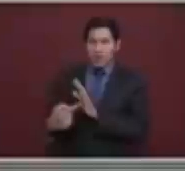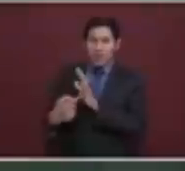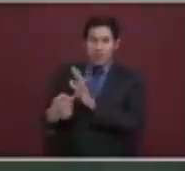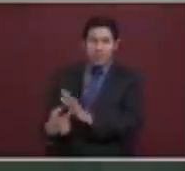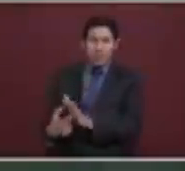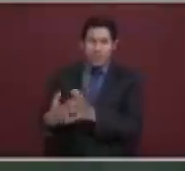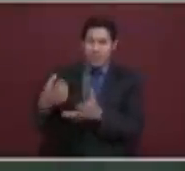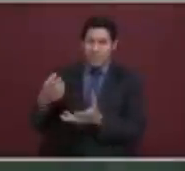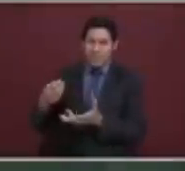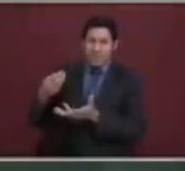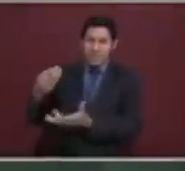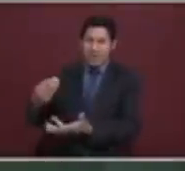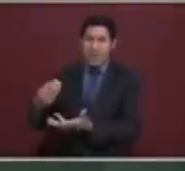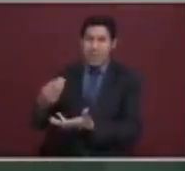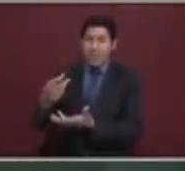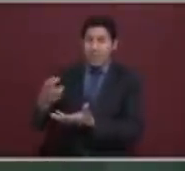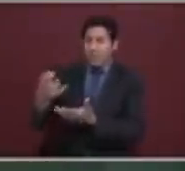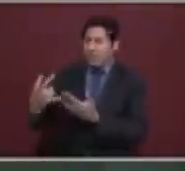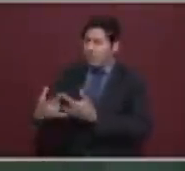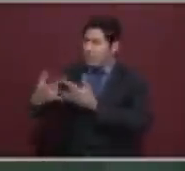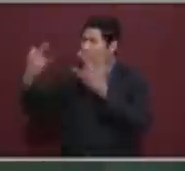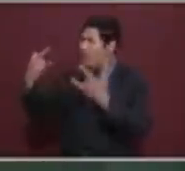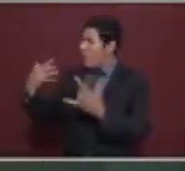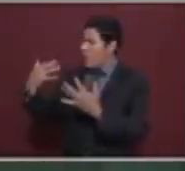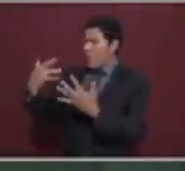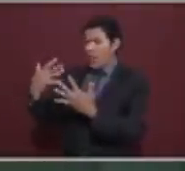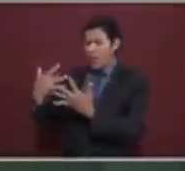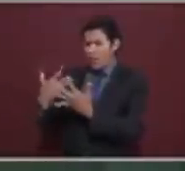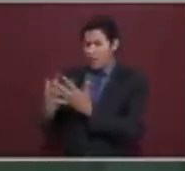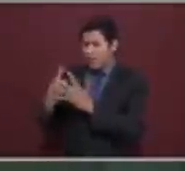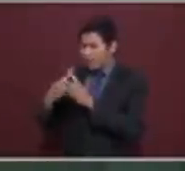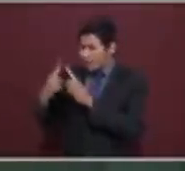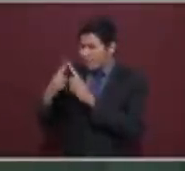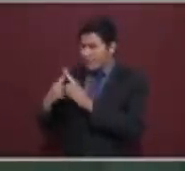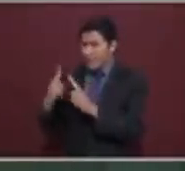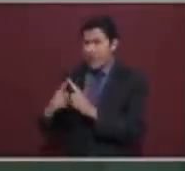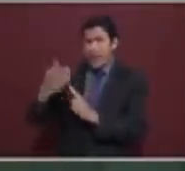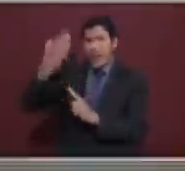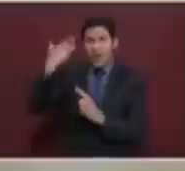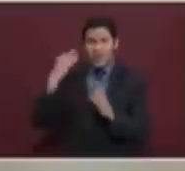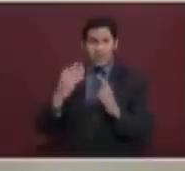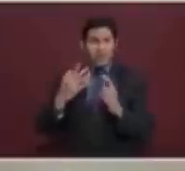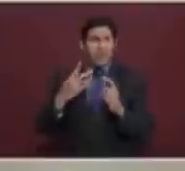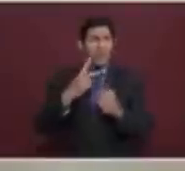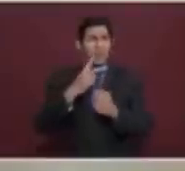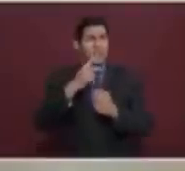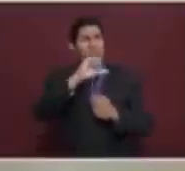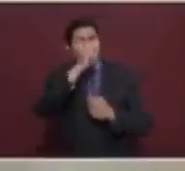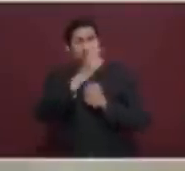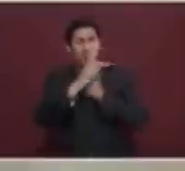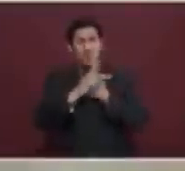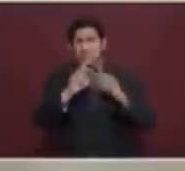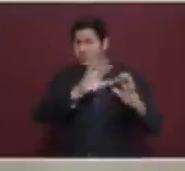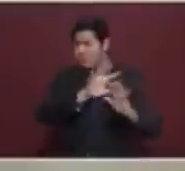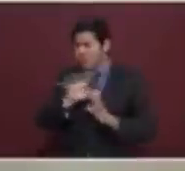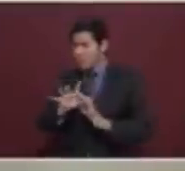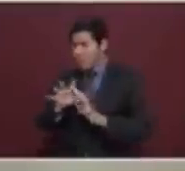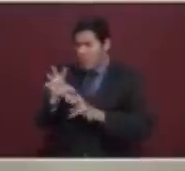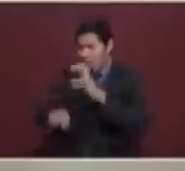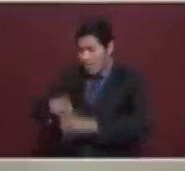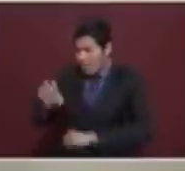y toda la historia de conquista son